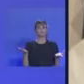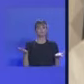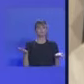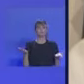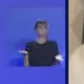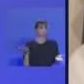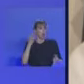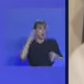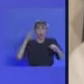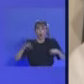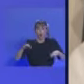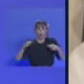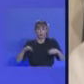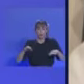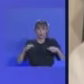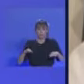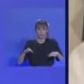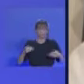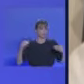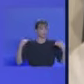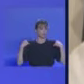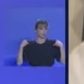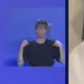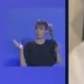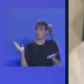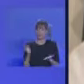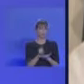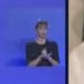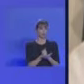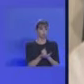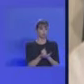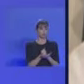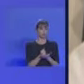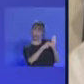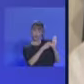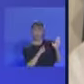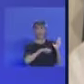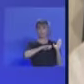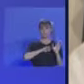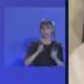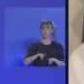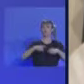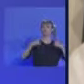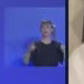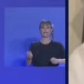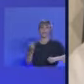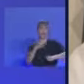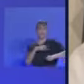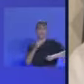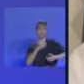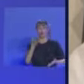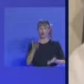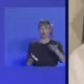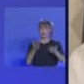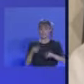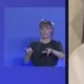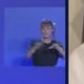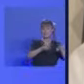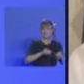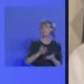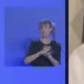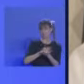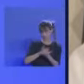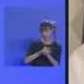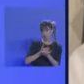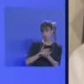español, España, digamos, el gobierno del Reino de España, que es redistribuir la riqueza, que las demás comunidades que